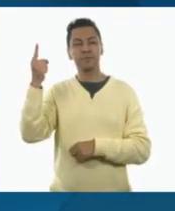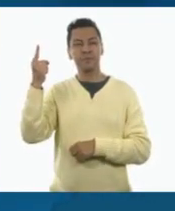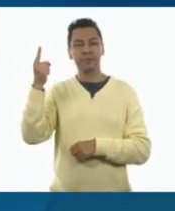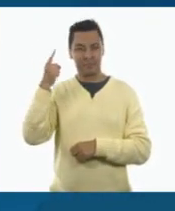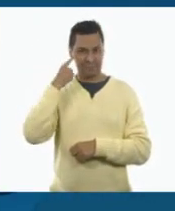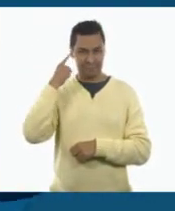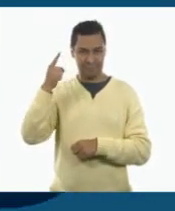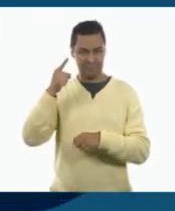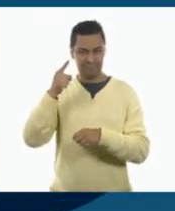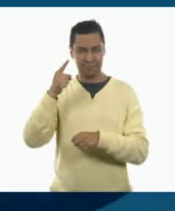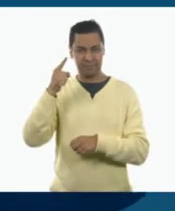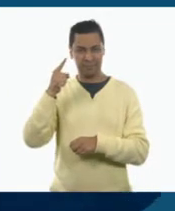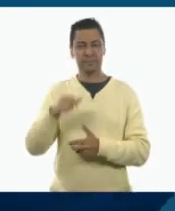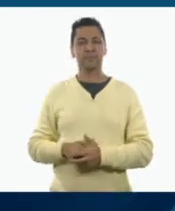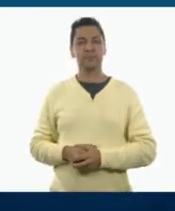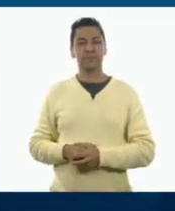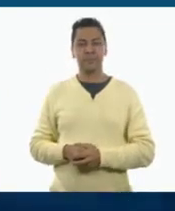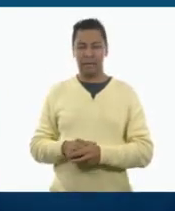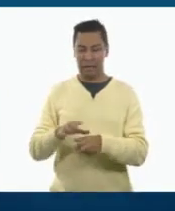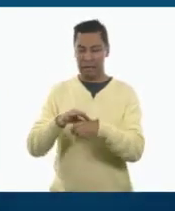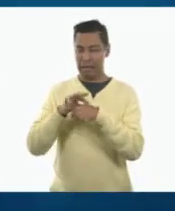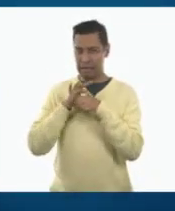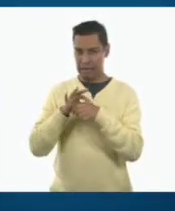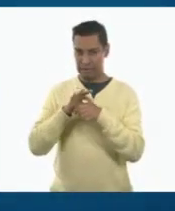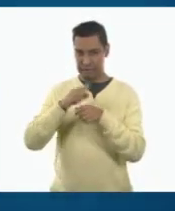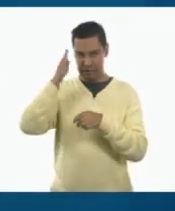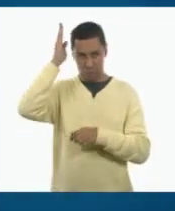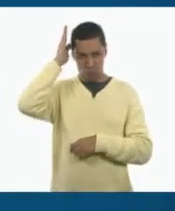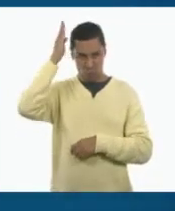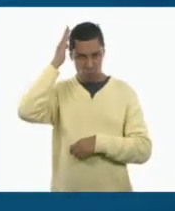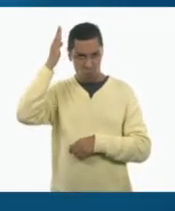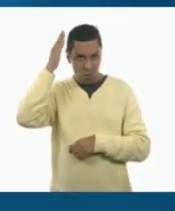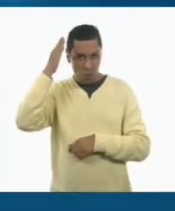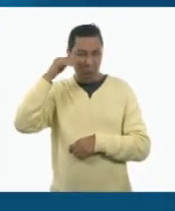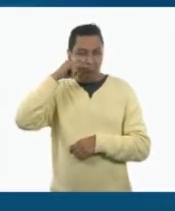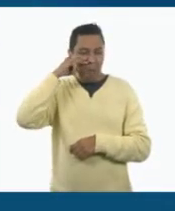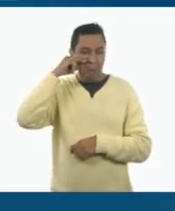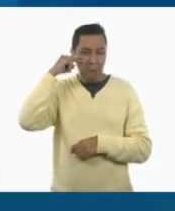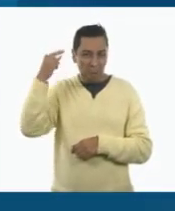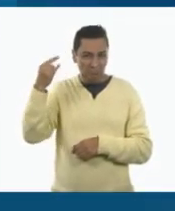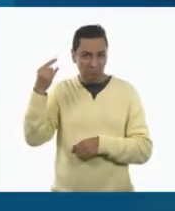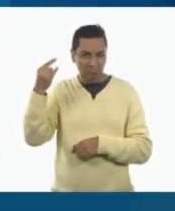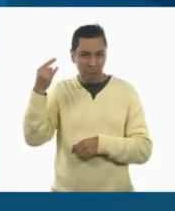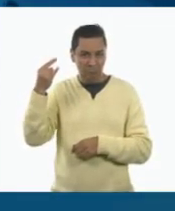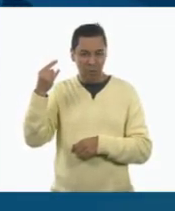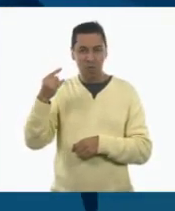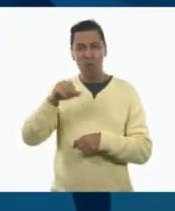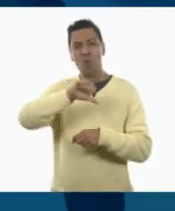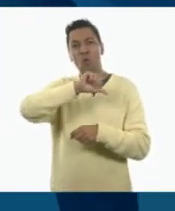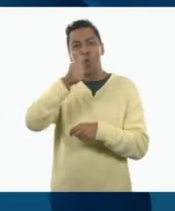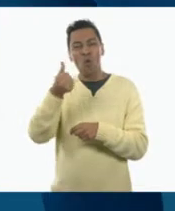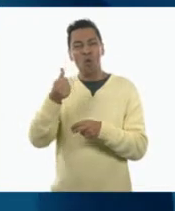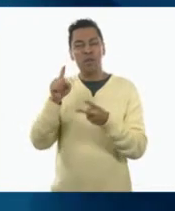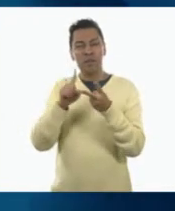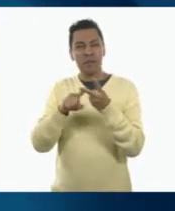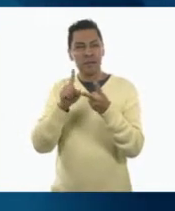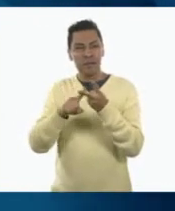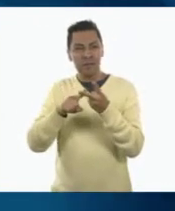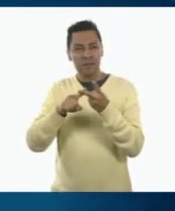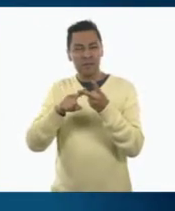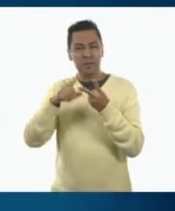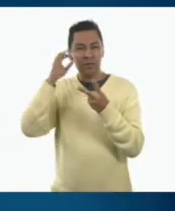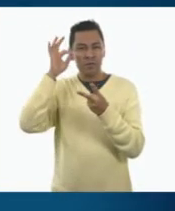era... La carne de burro no es transparente y a caballo dado no se le ve colmillo. Pues por los símbolos que tiene el caballo